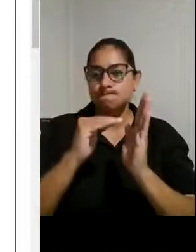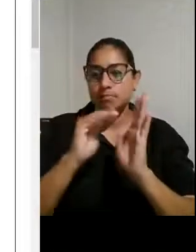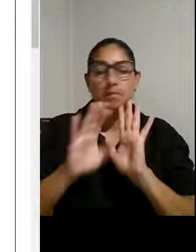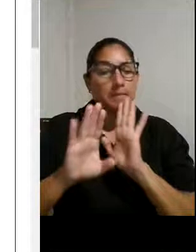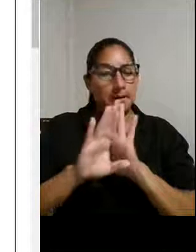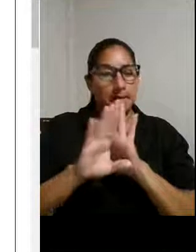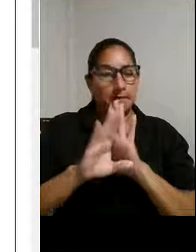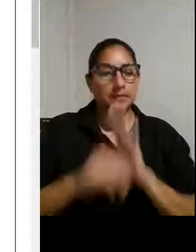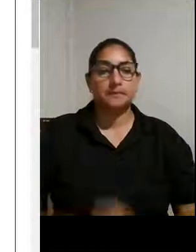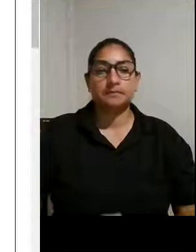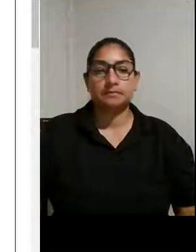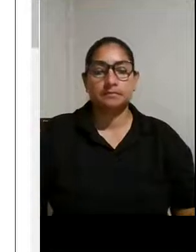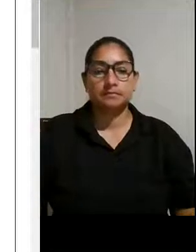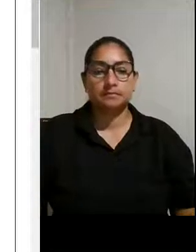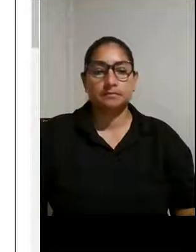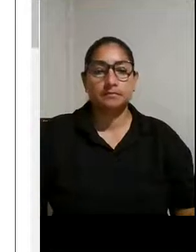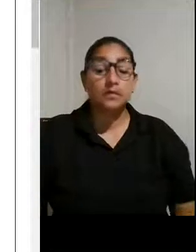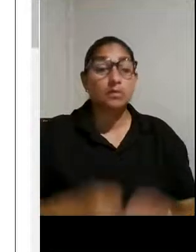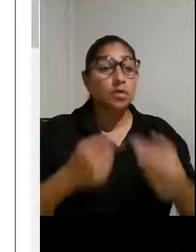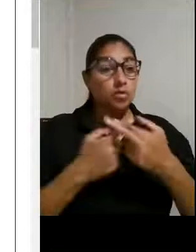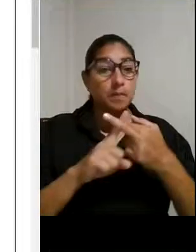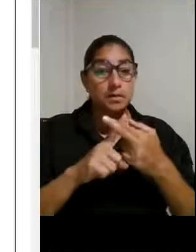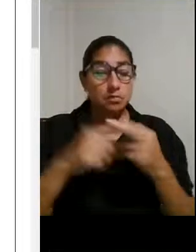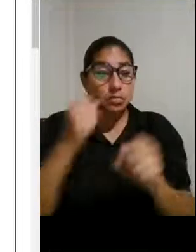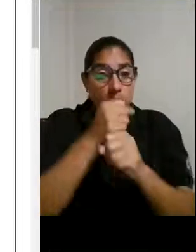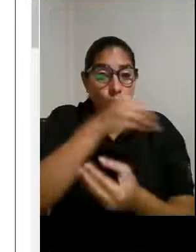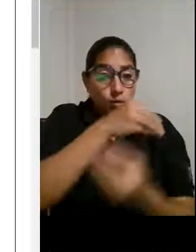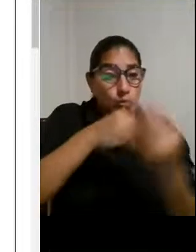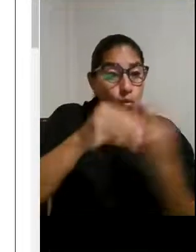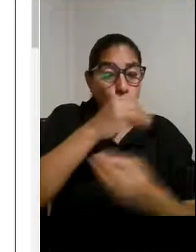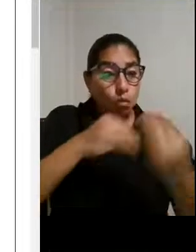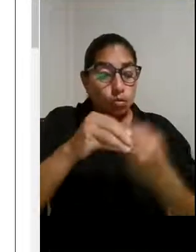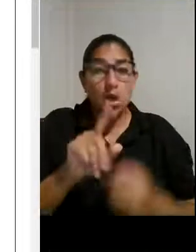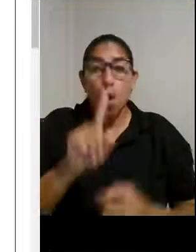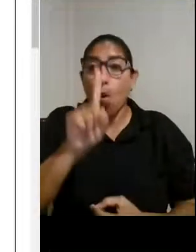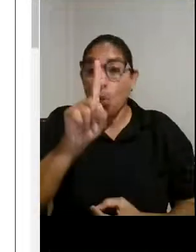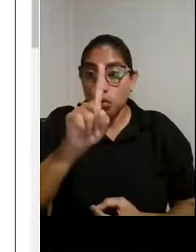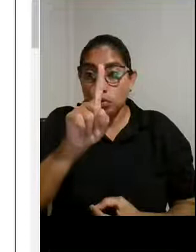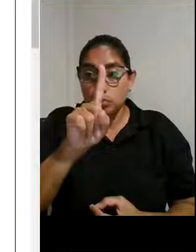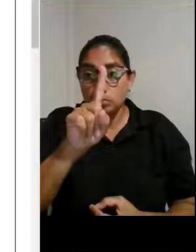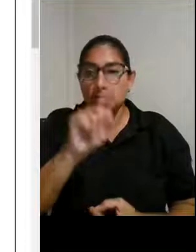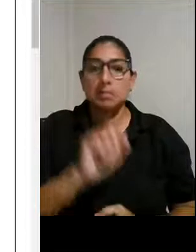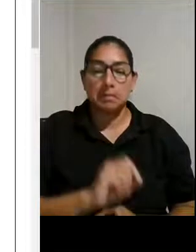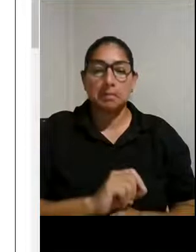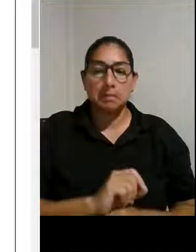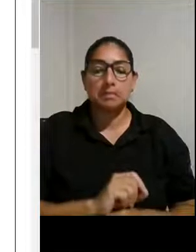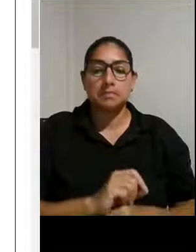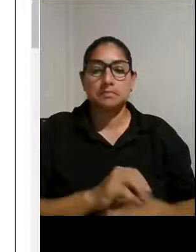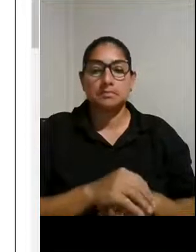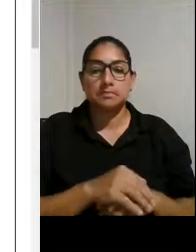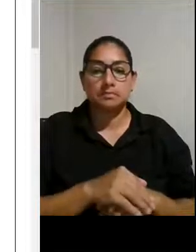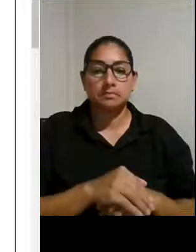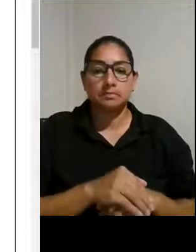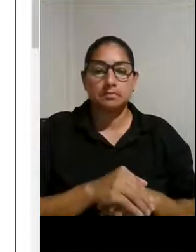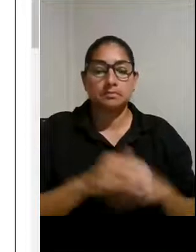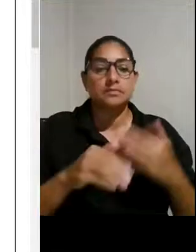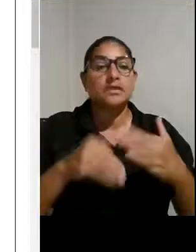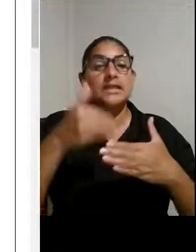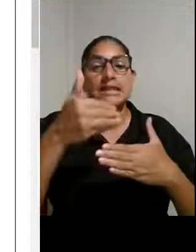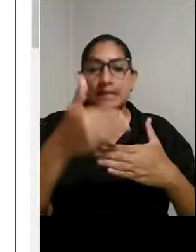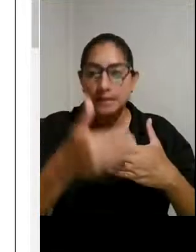ejemplo, si al inicio producimos un artículo y posteriormente